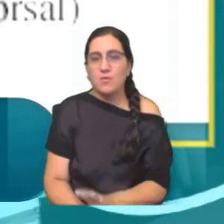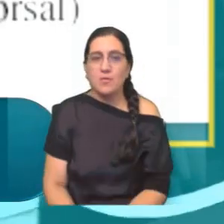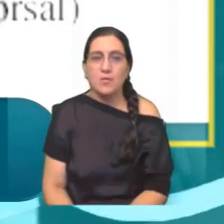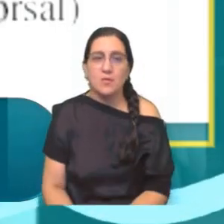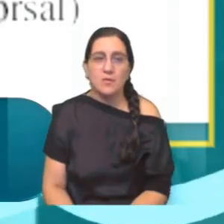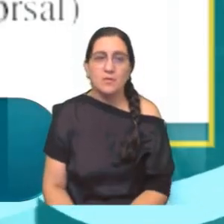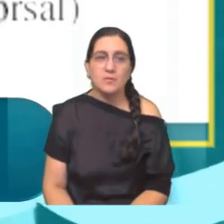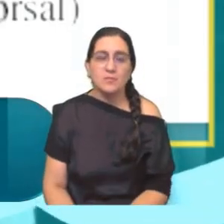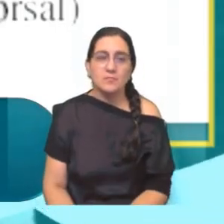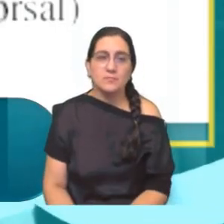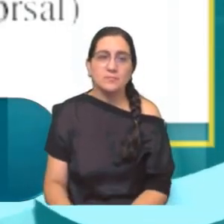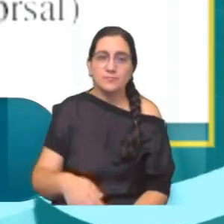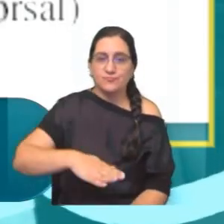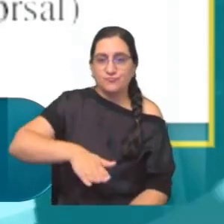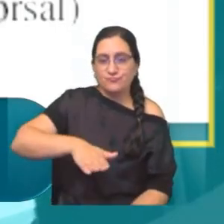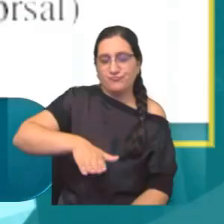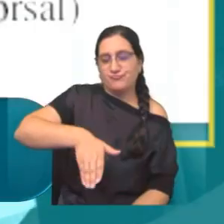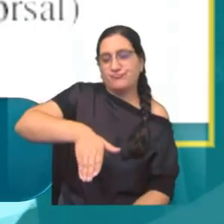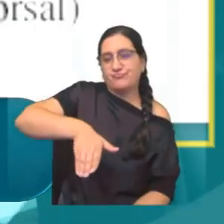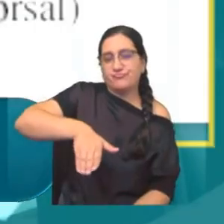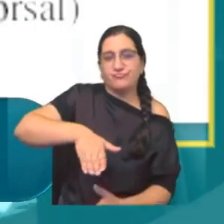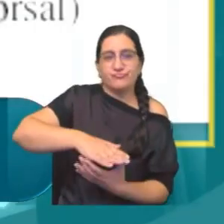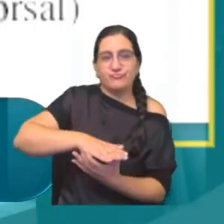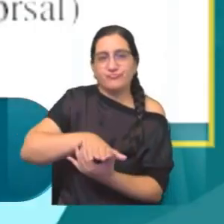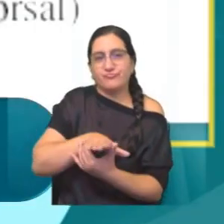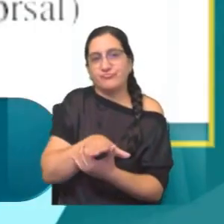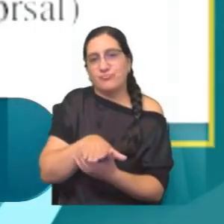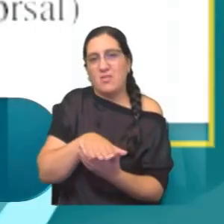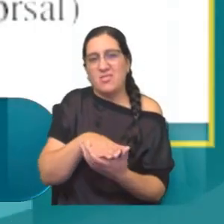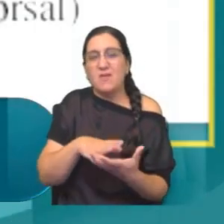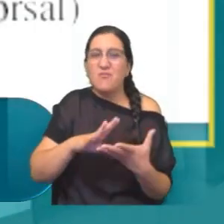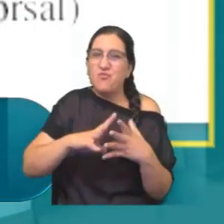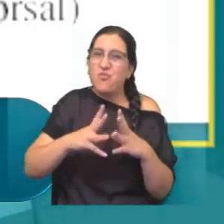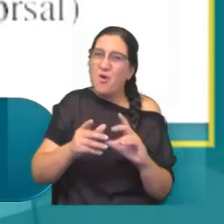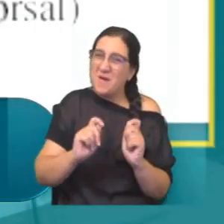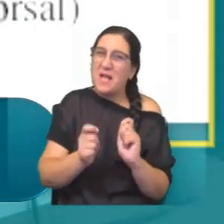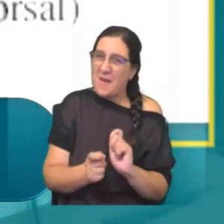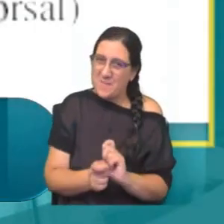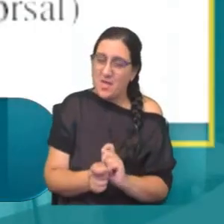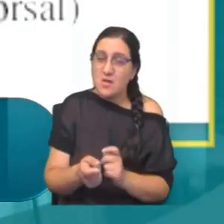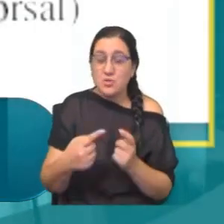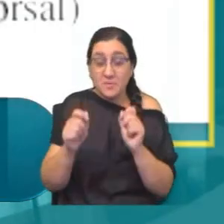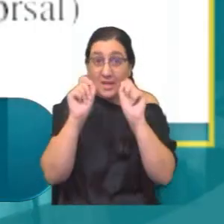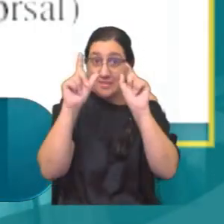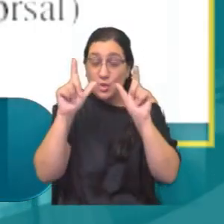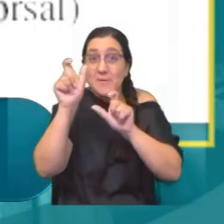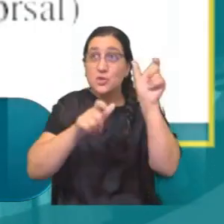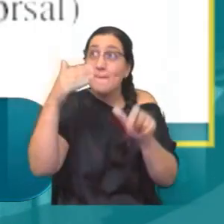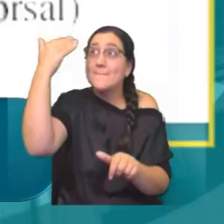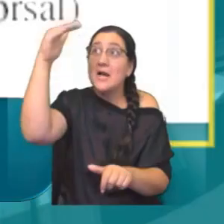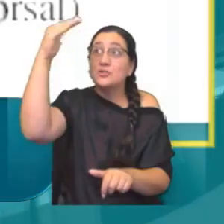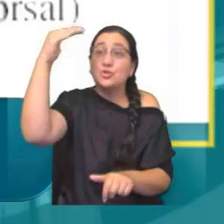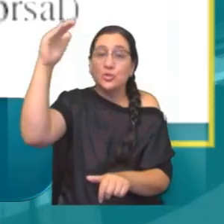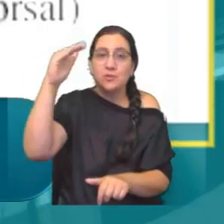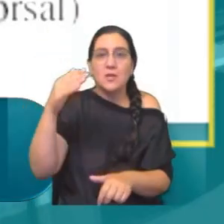Entonces así, la mano empieza a generar estas deformidades hacia afuera. Entonces prestar atención, personas mayores de repente, que empiezan con estos